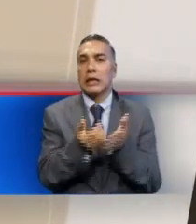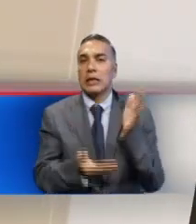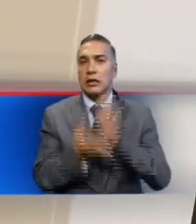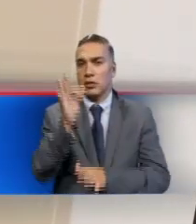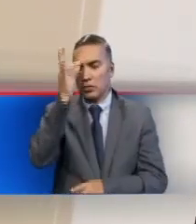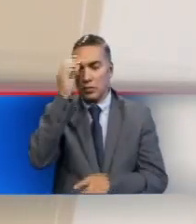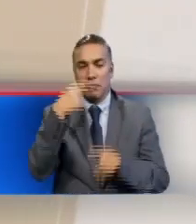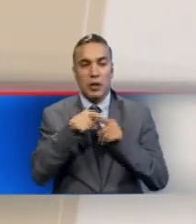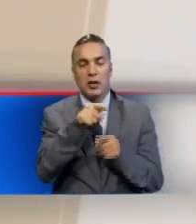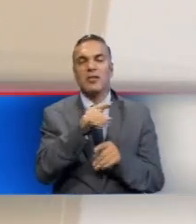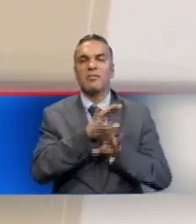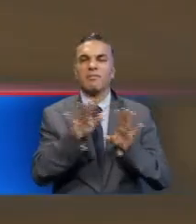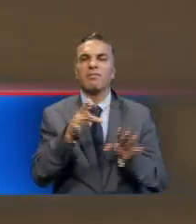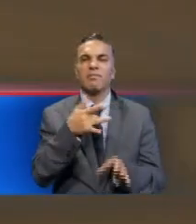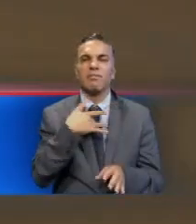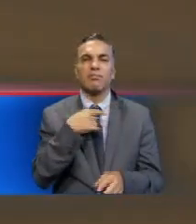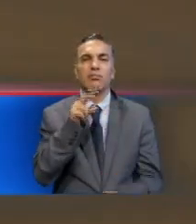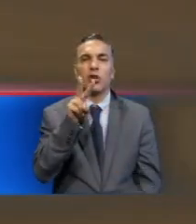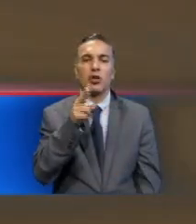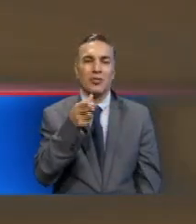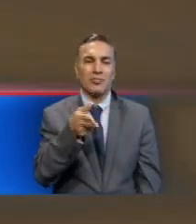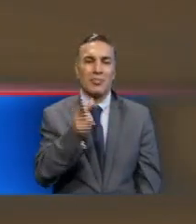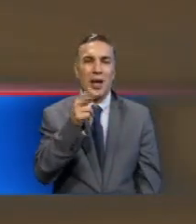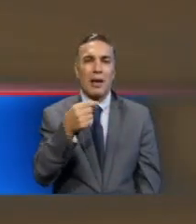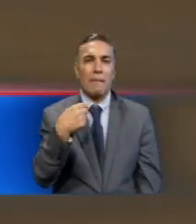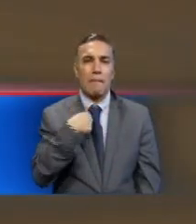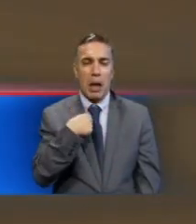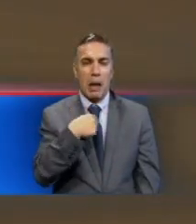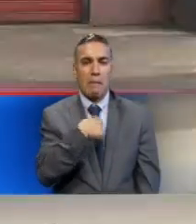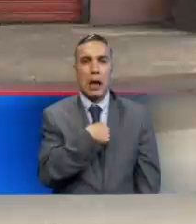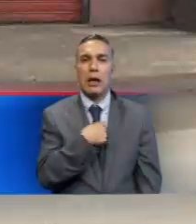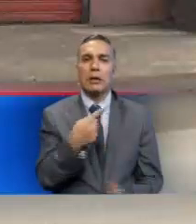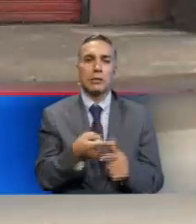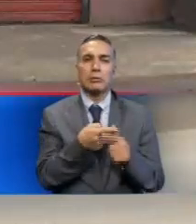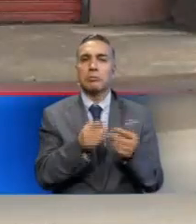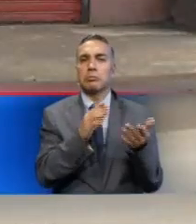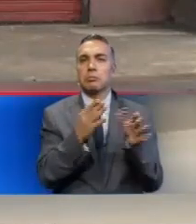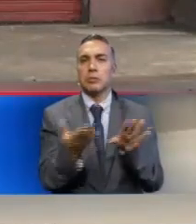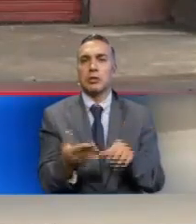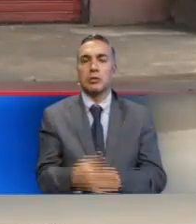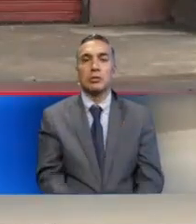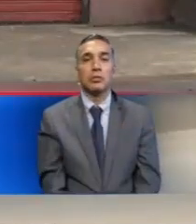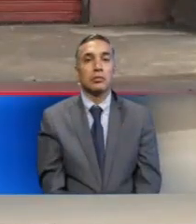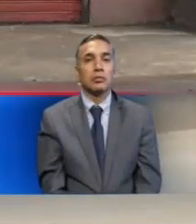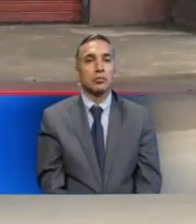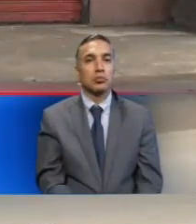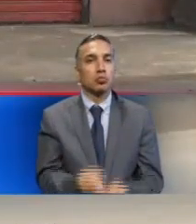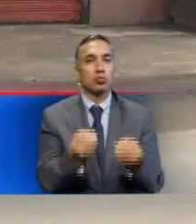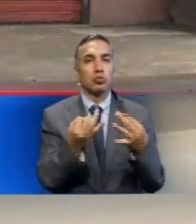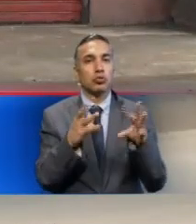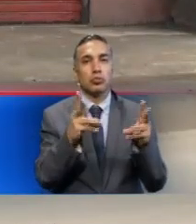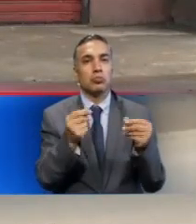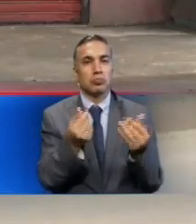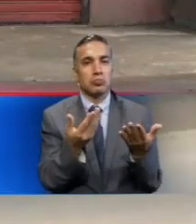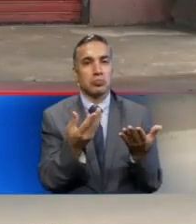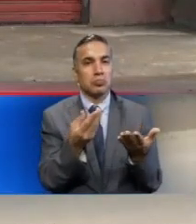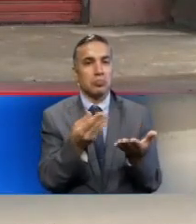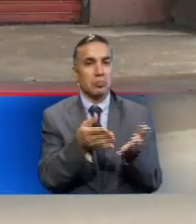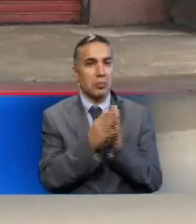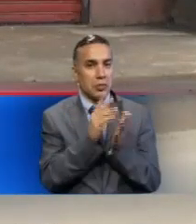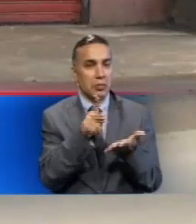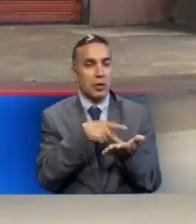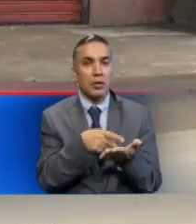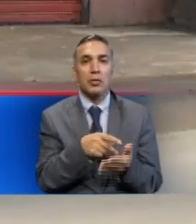hombre ya estaba ya, le habían dado los tiros en el pecho y ya estaba ya casi. ¿Se conoce cuánto dinero le estaban pidiendo al señor? No,